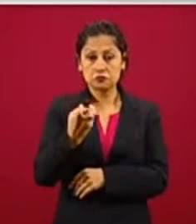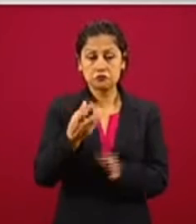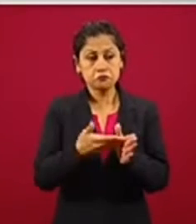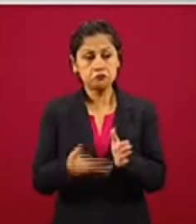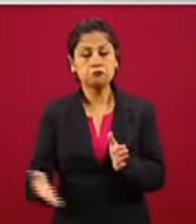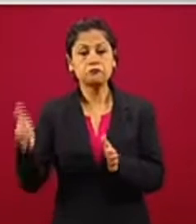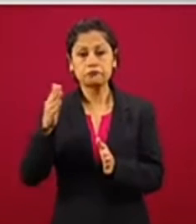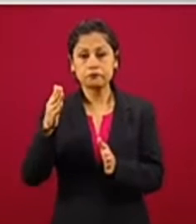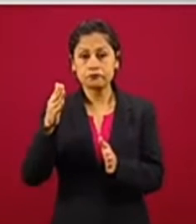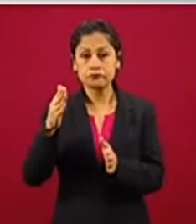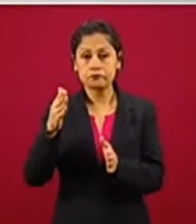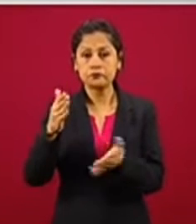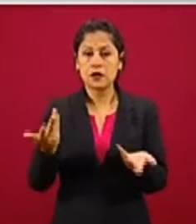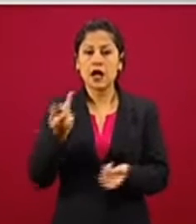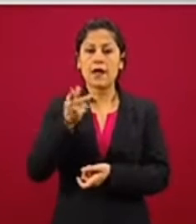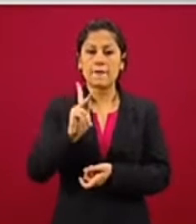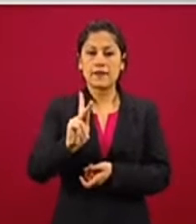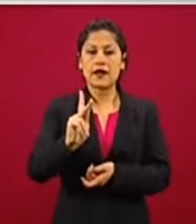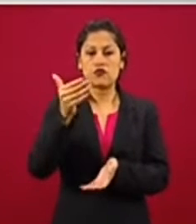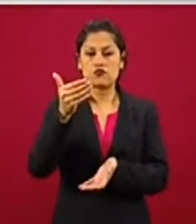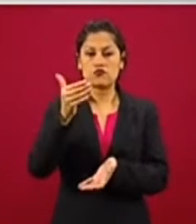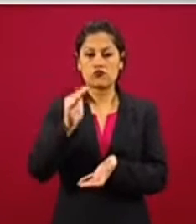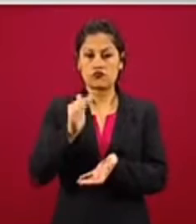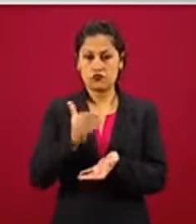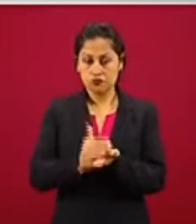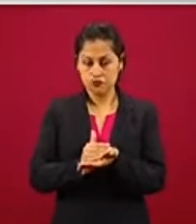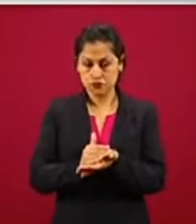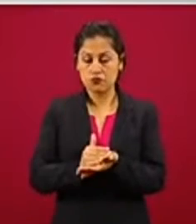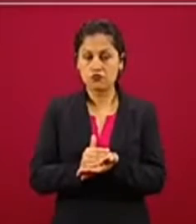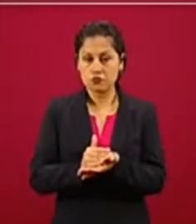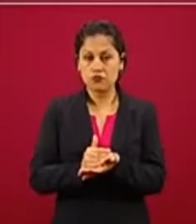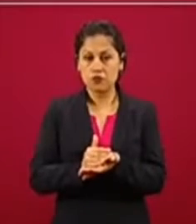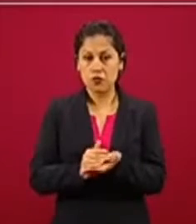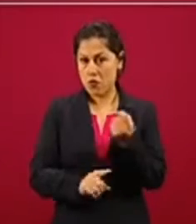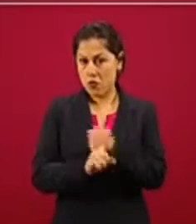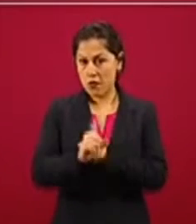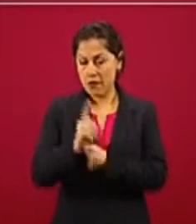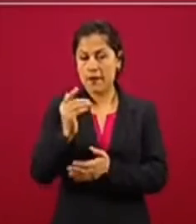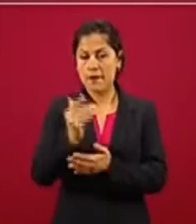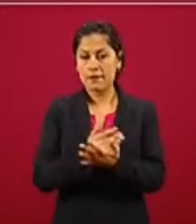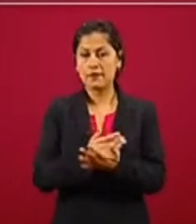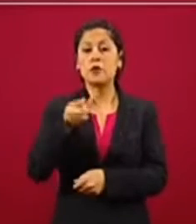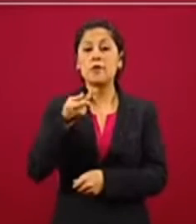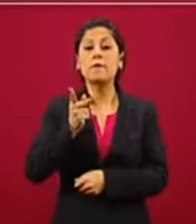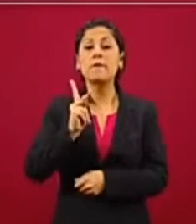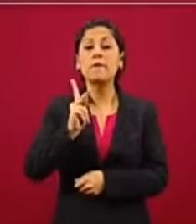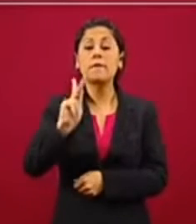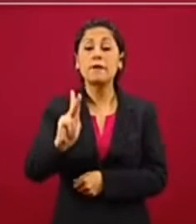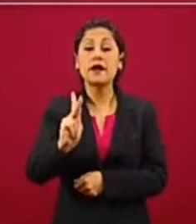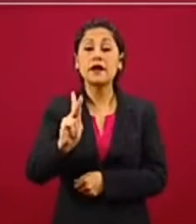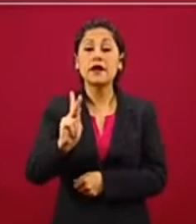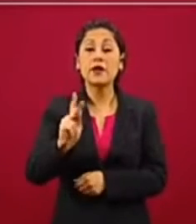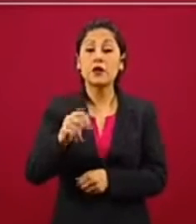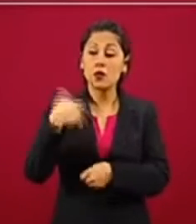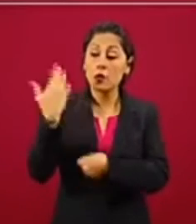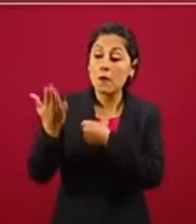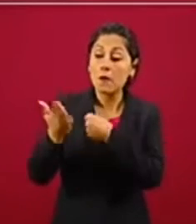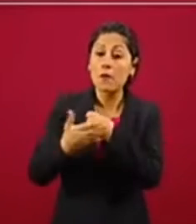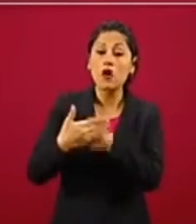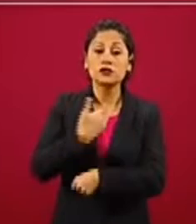proporción. Pero en el sexenio próximo y en el